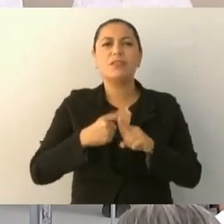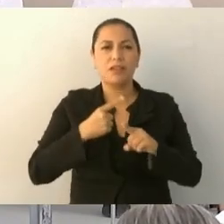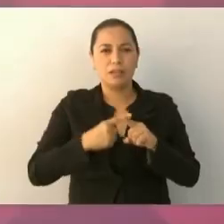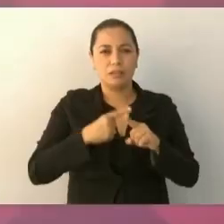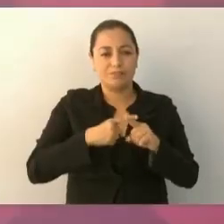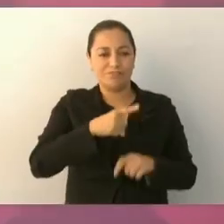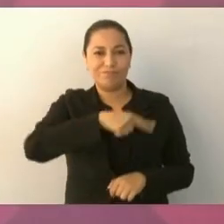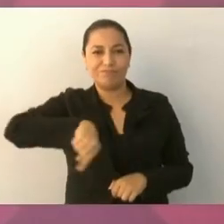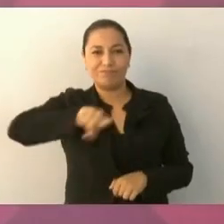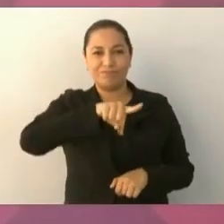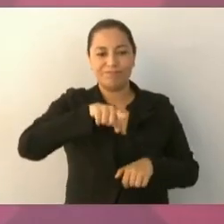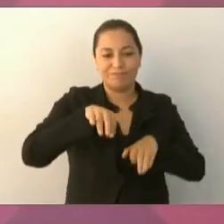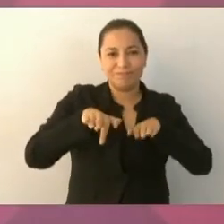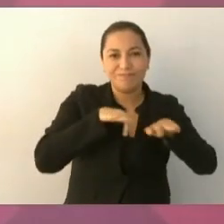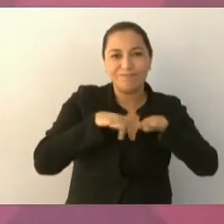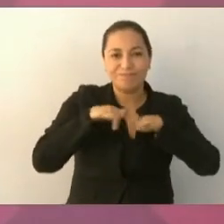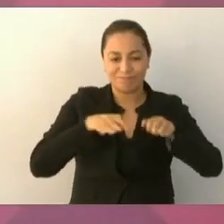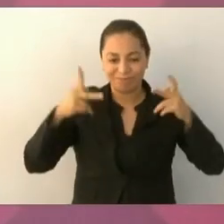construcción,